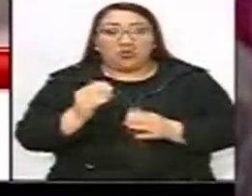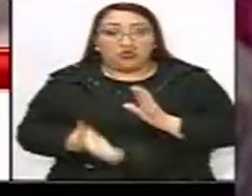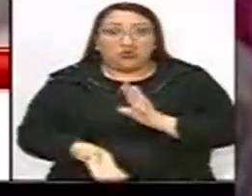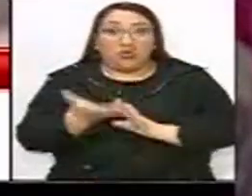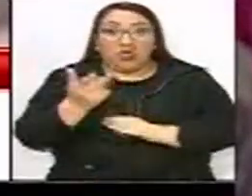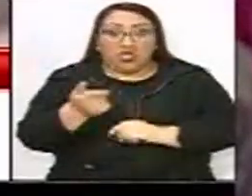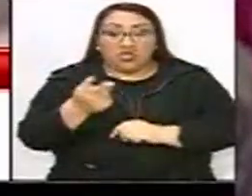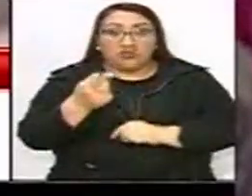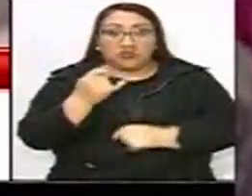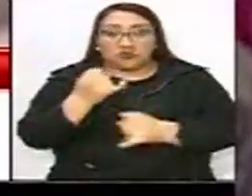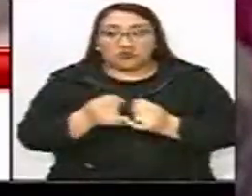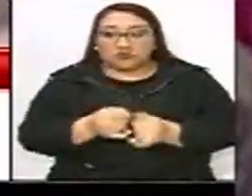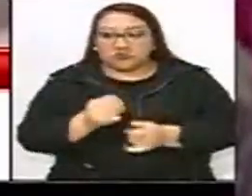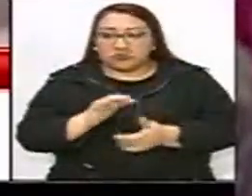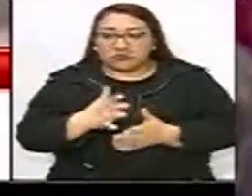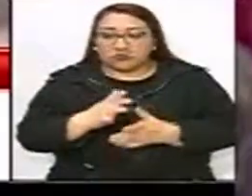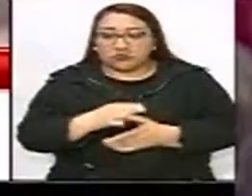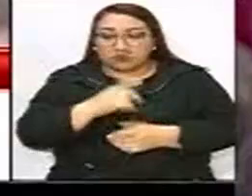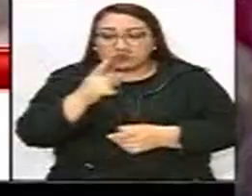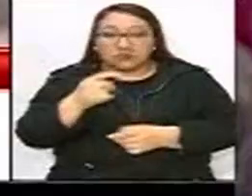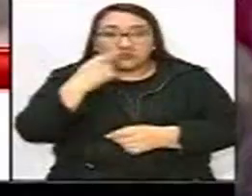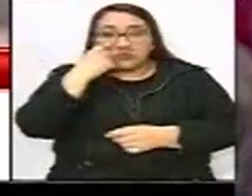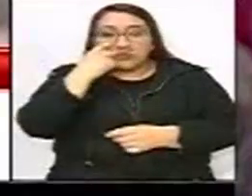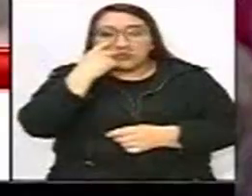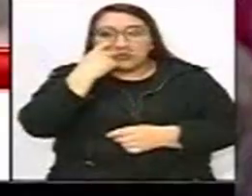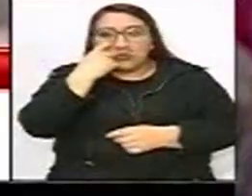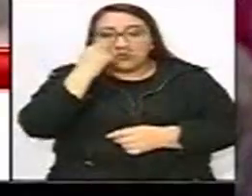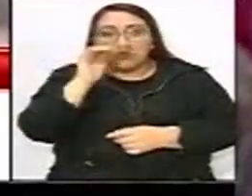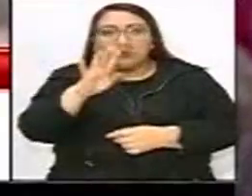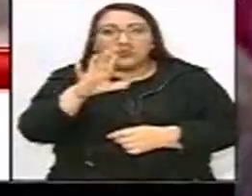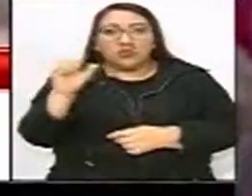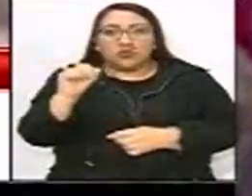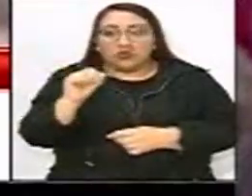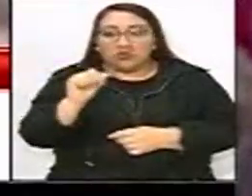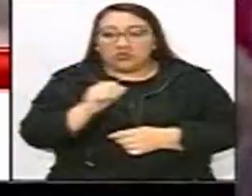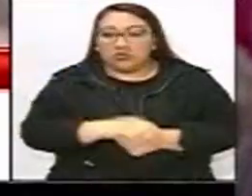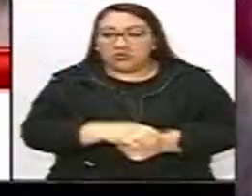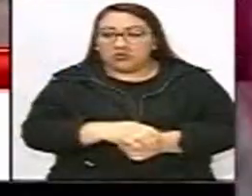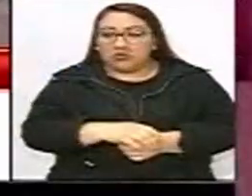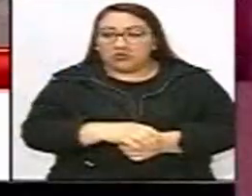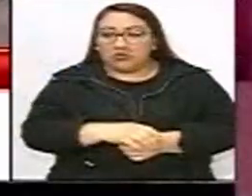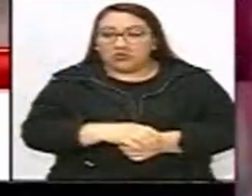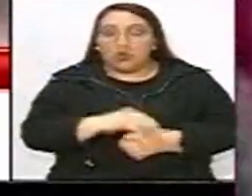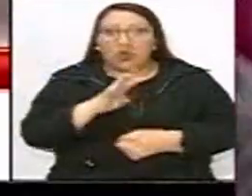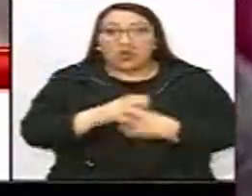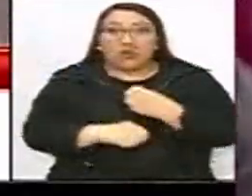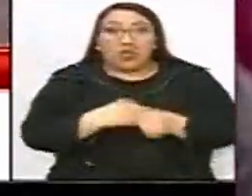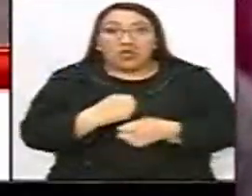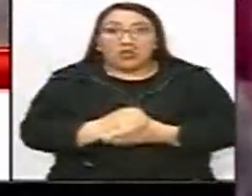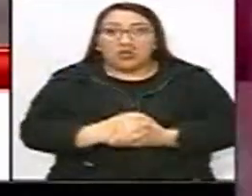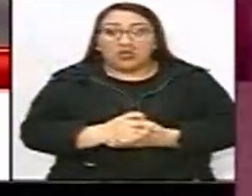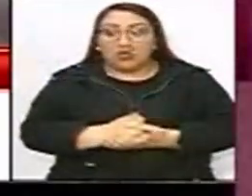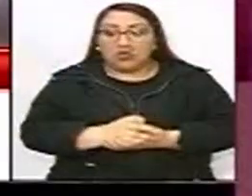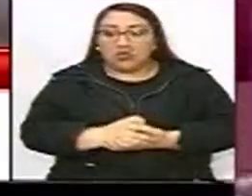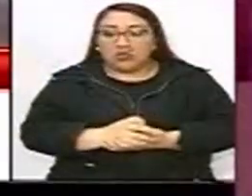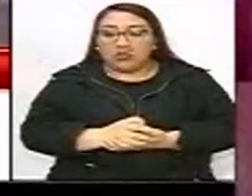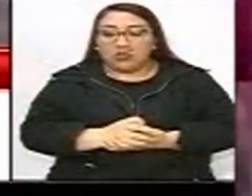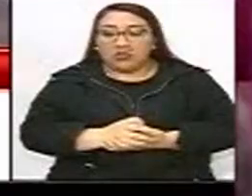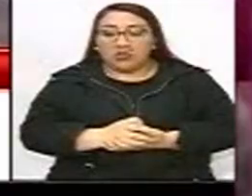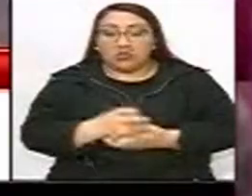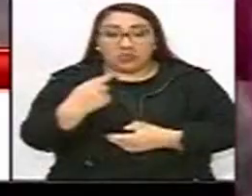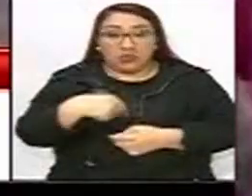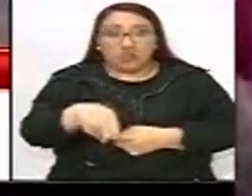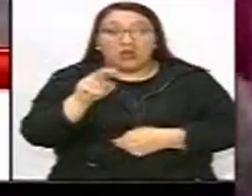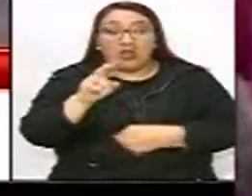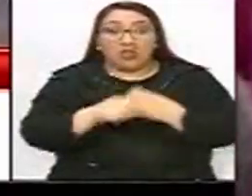subido este último peaje, van a estar cobrando 45 soles dentro de 40 años. Y en el bicentenario,